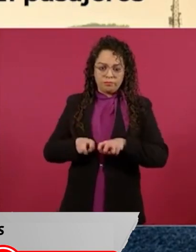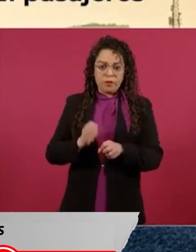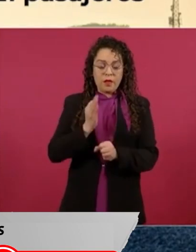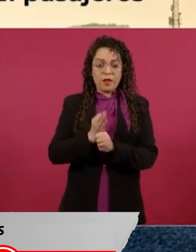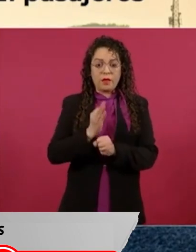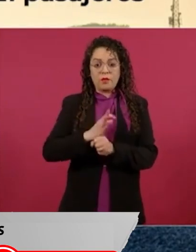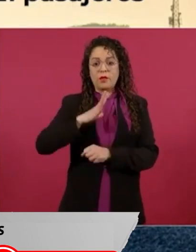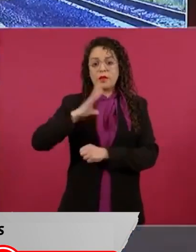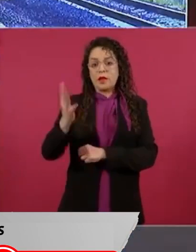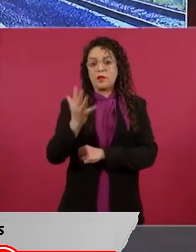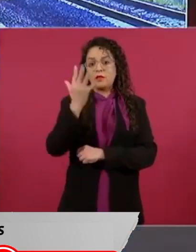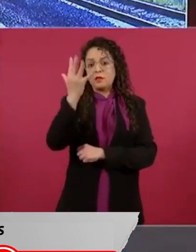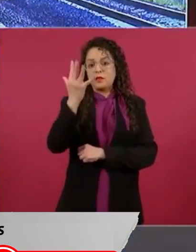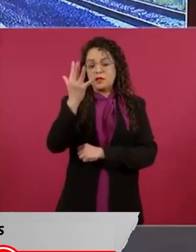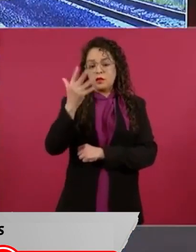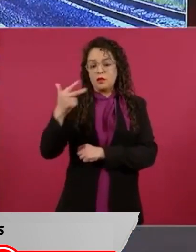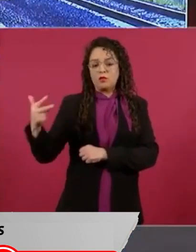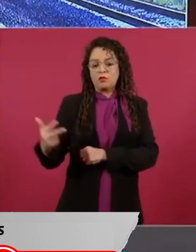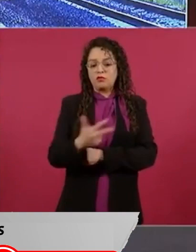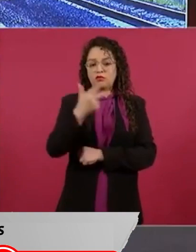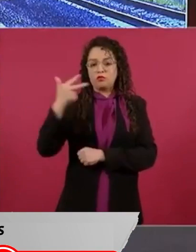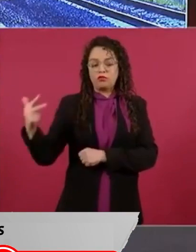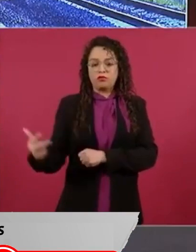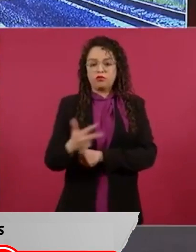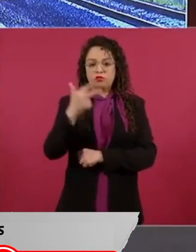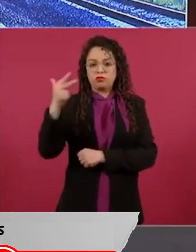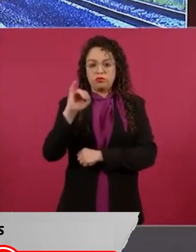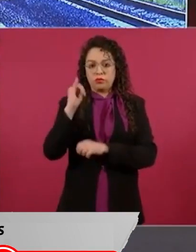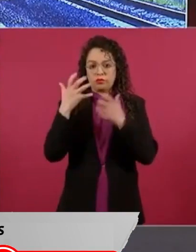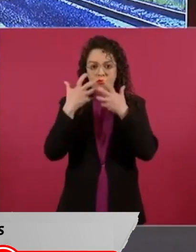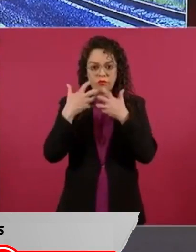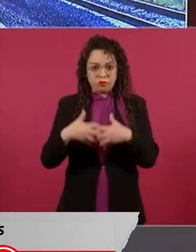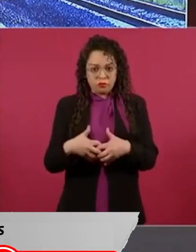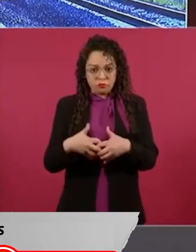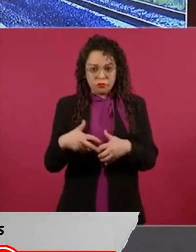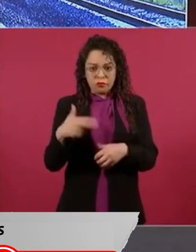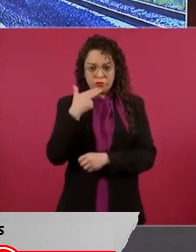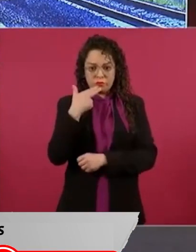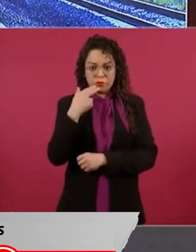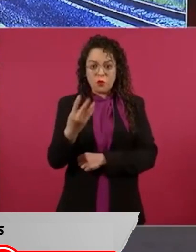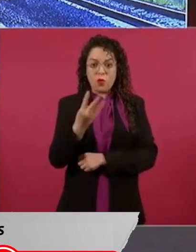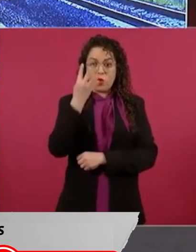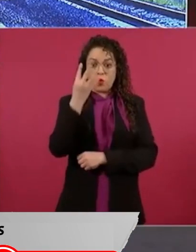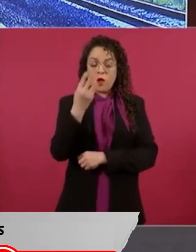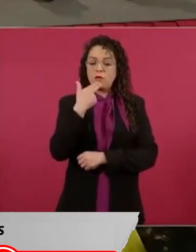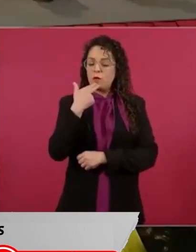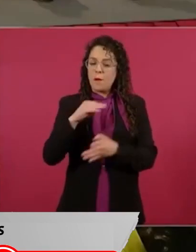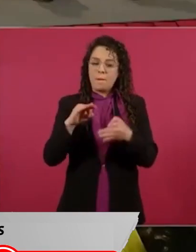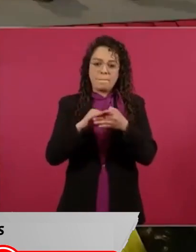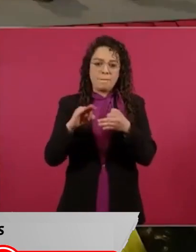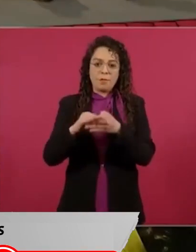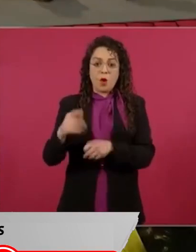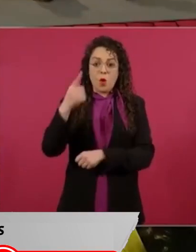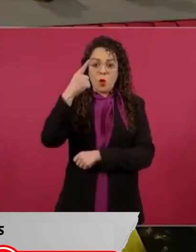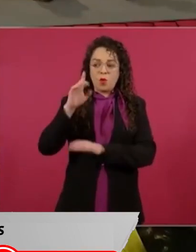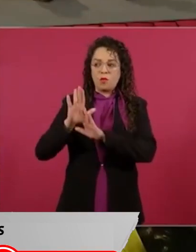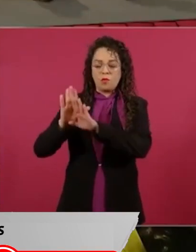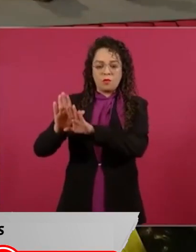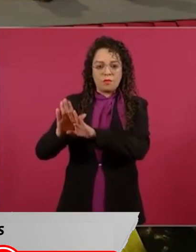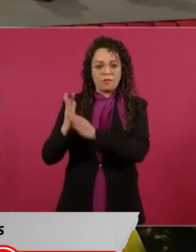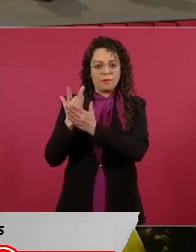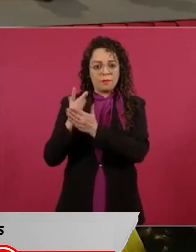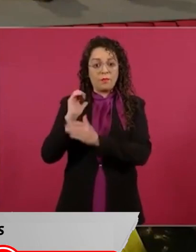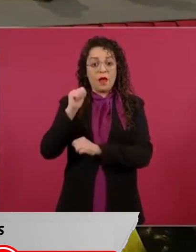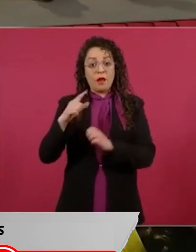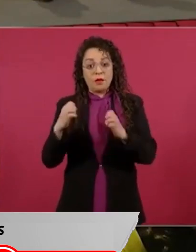operación cinco trenes, mantenemos cuatro de manera continua en uso y uno de reserva. A la siguiente, por